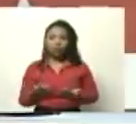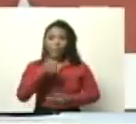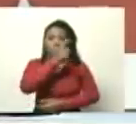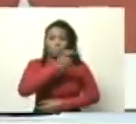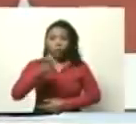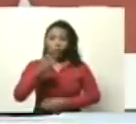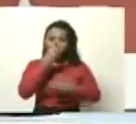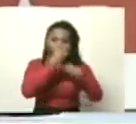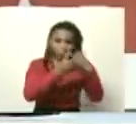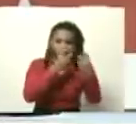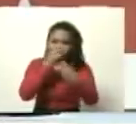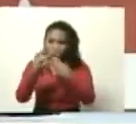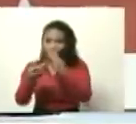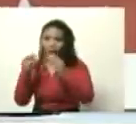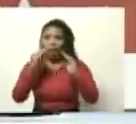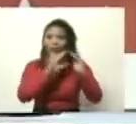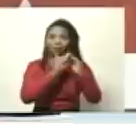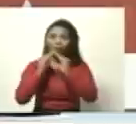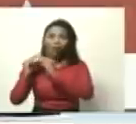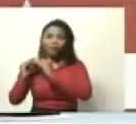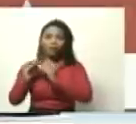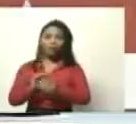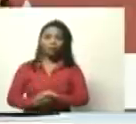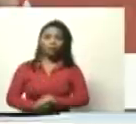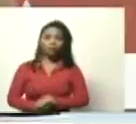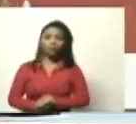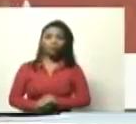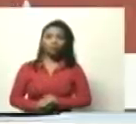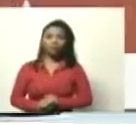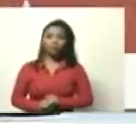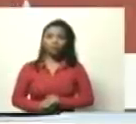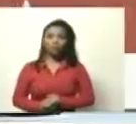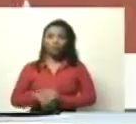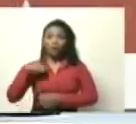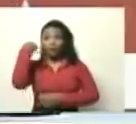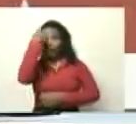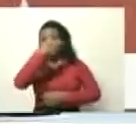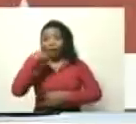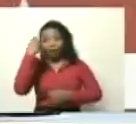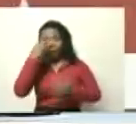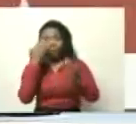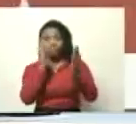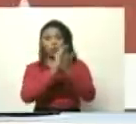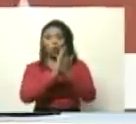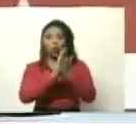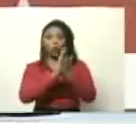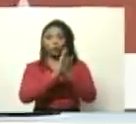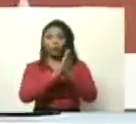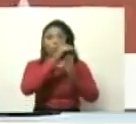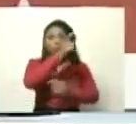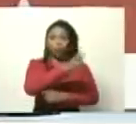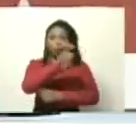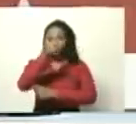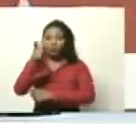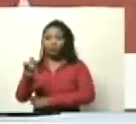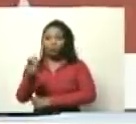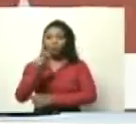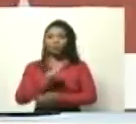personas visitadas, casa por casa, cara por cara, caso por caso.